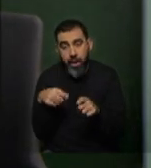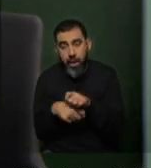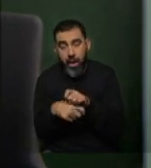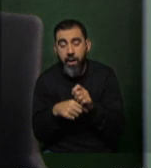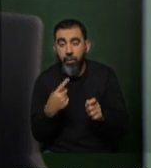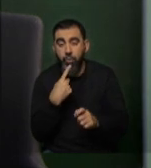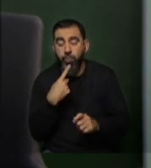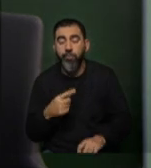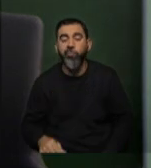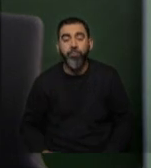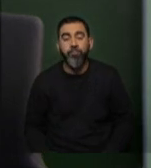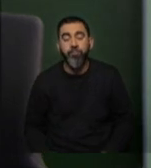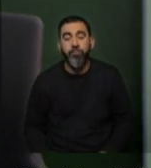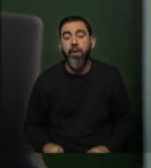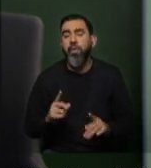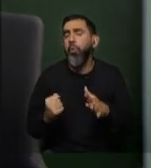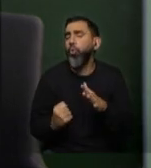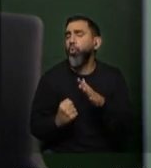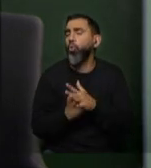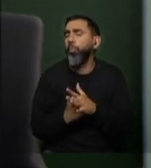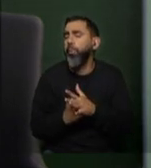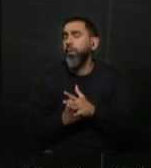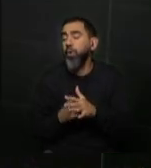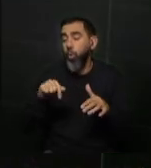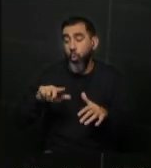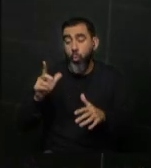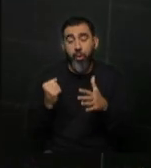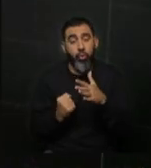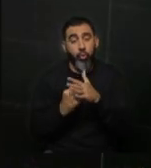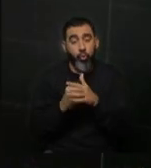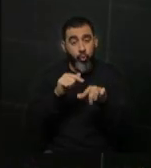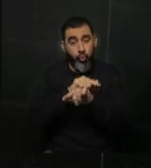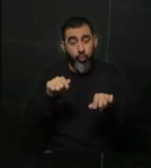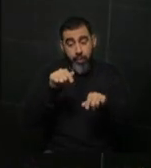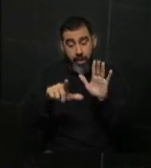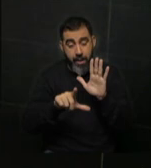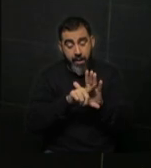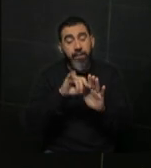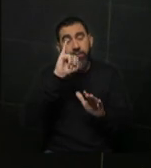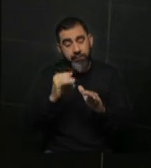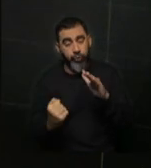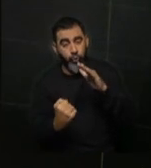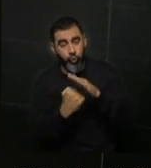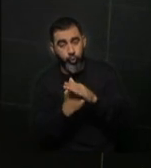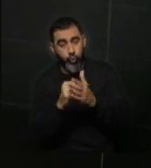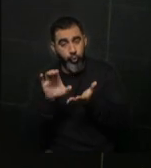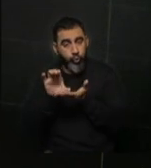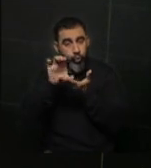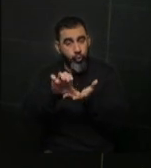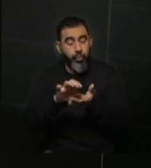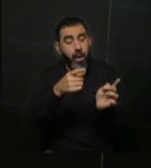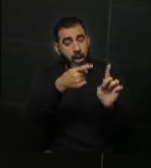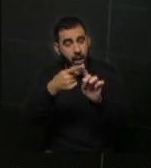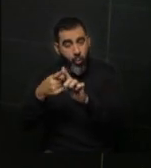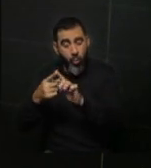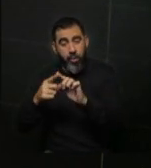en la política uruguaya, ¿hay que topear o ya está topeado? Bueno, hoy no existen topes. No hay topeado. Lo que hace esta ley es colocar topes. Ajá. Que se acordaron